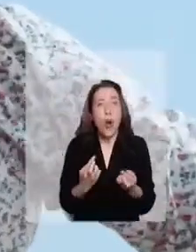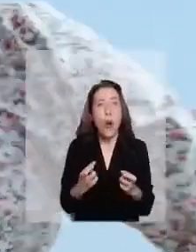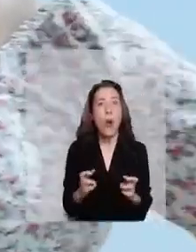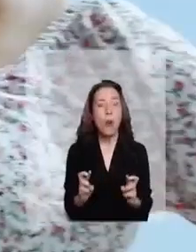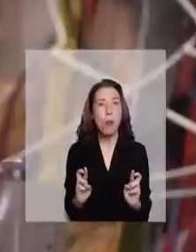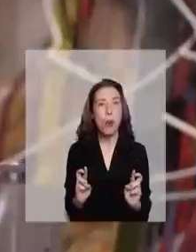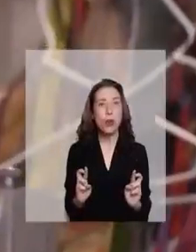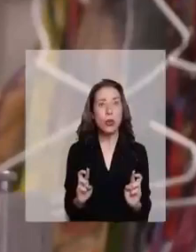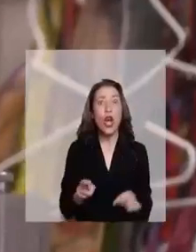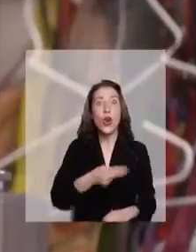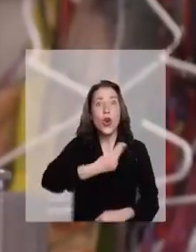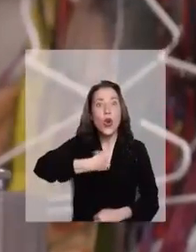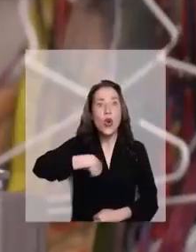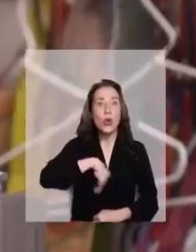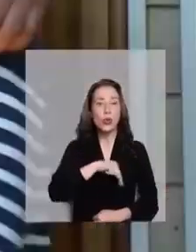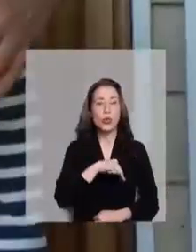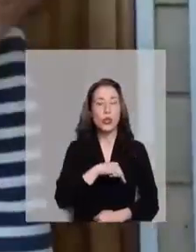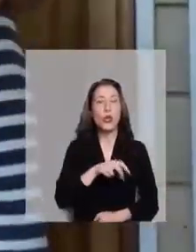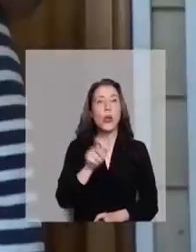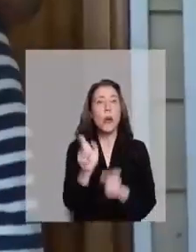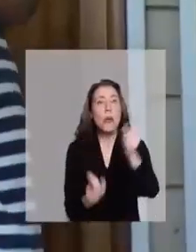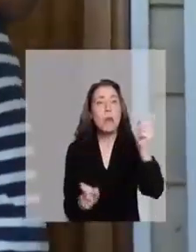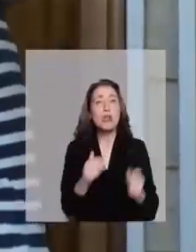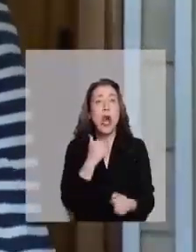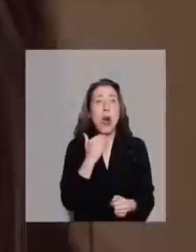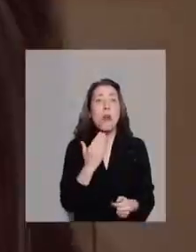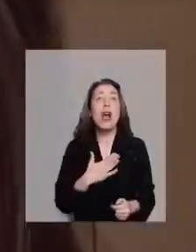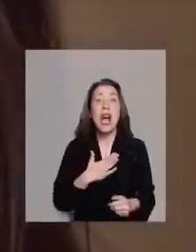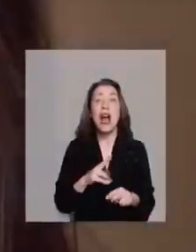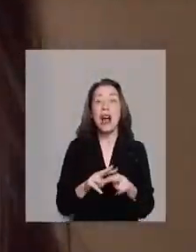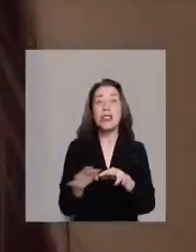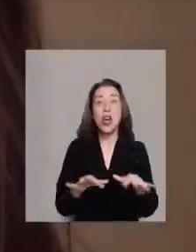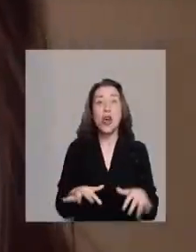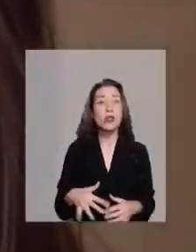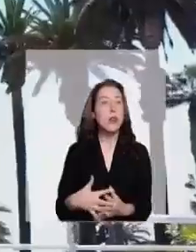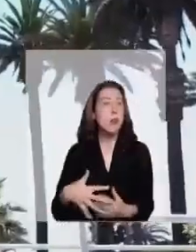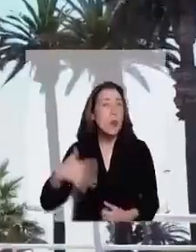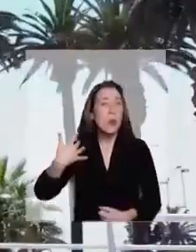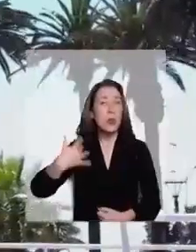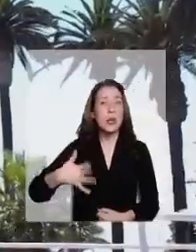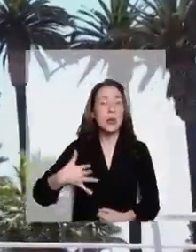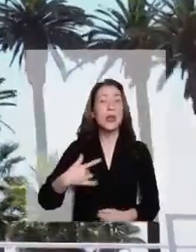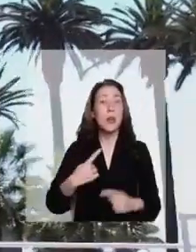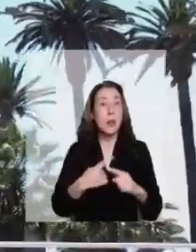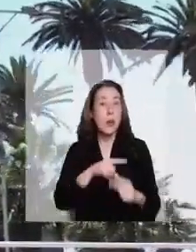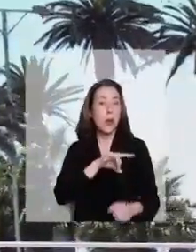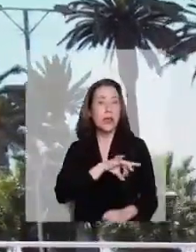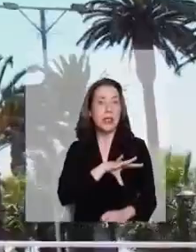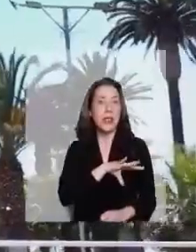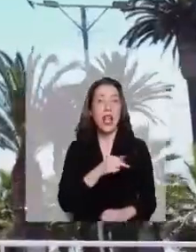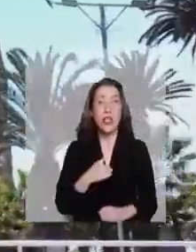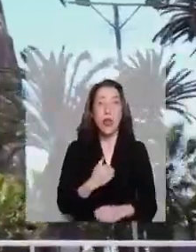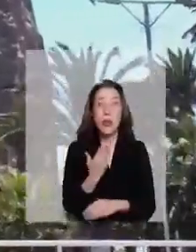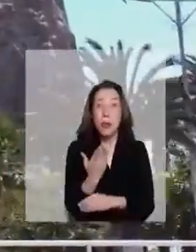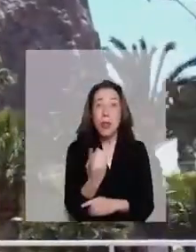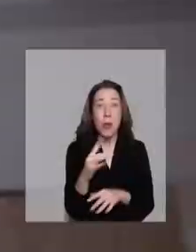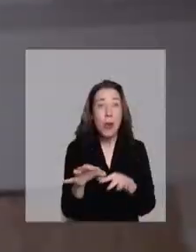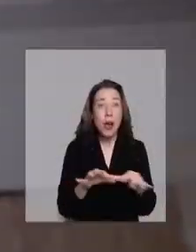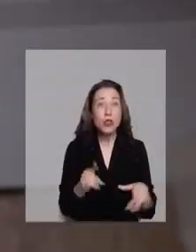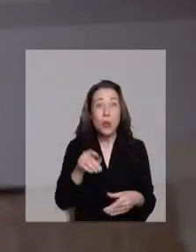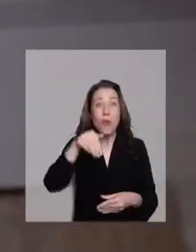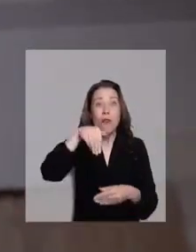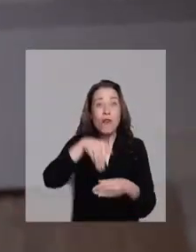una oportunidad. Nosotros, las personas comunes que estamos dispuestos a hacer cosas extraordinarias por Chile. ¿Te pido